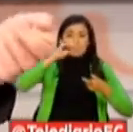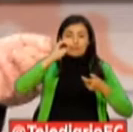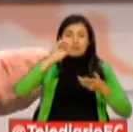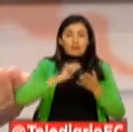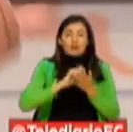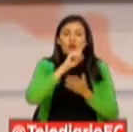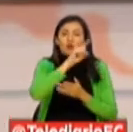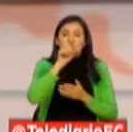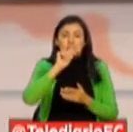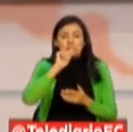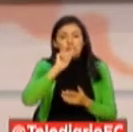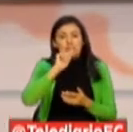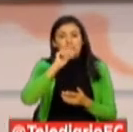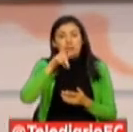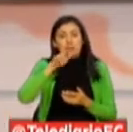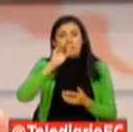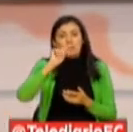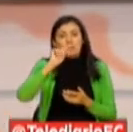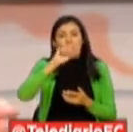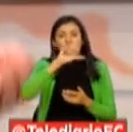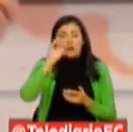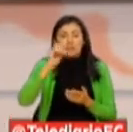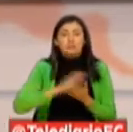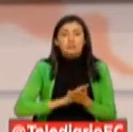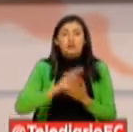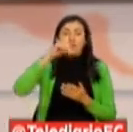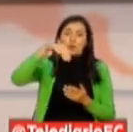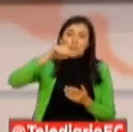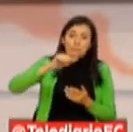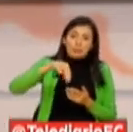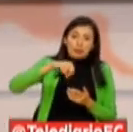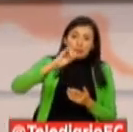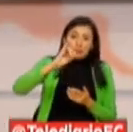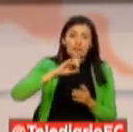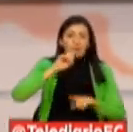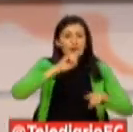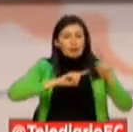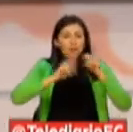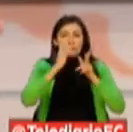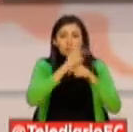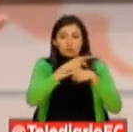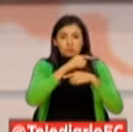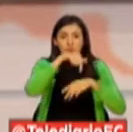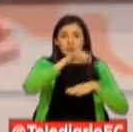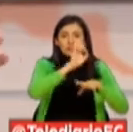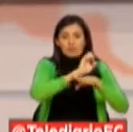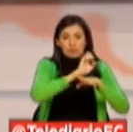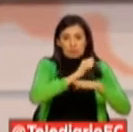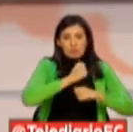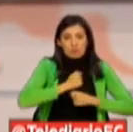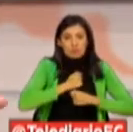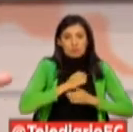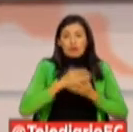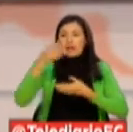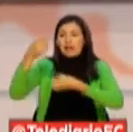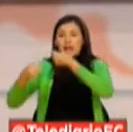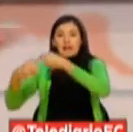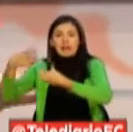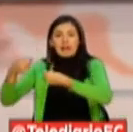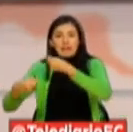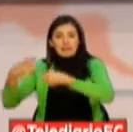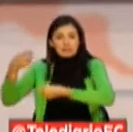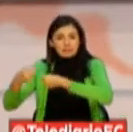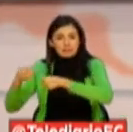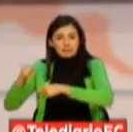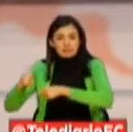zapallo, sambo, lo que es de acá. Maní, lo que es de aquí. La fanesca se hace en leche, no en agua. Y la